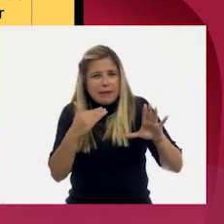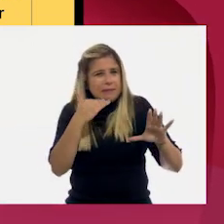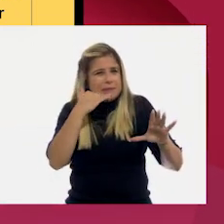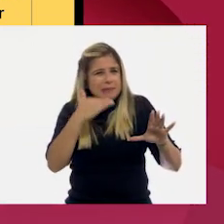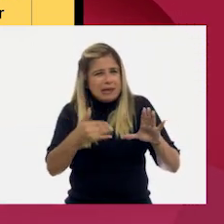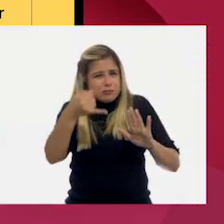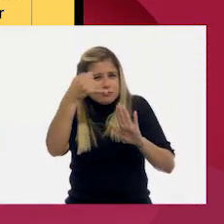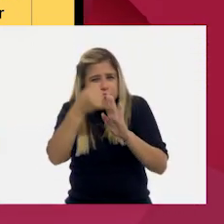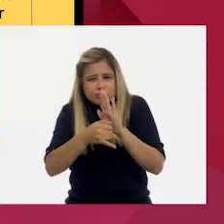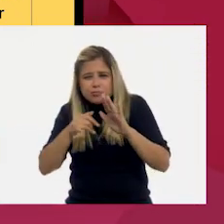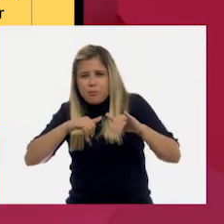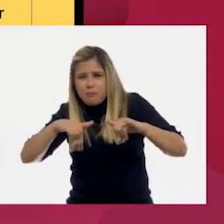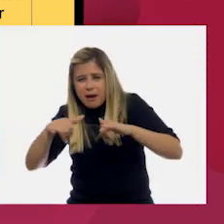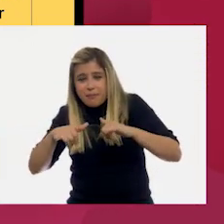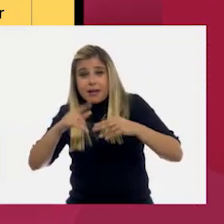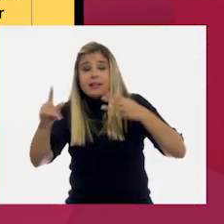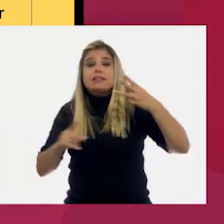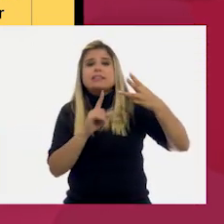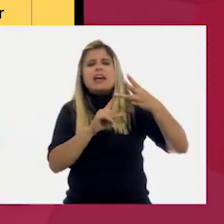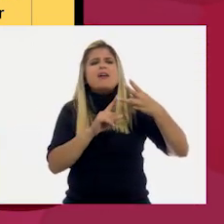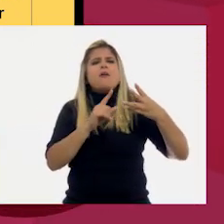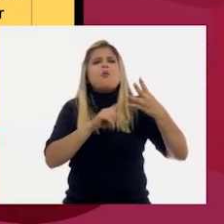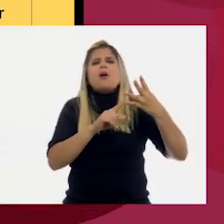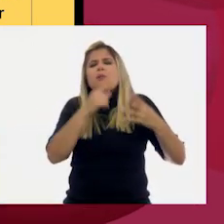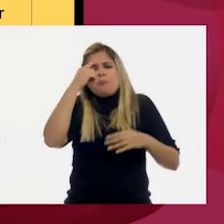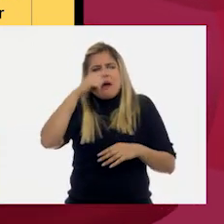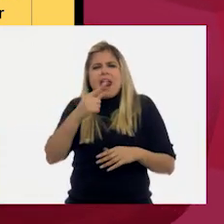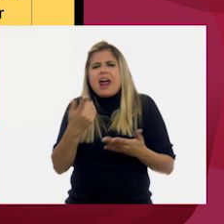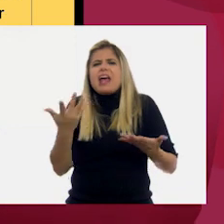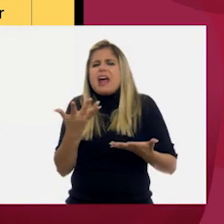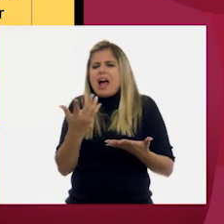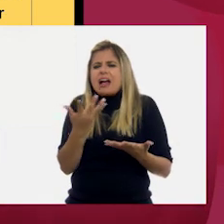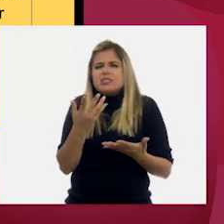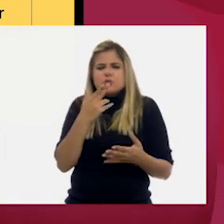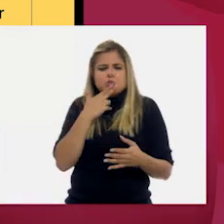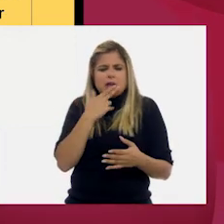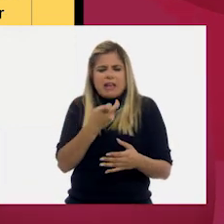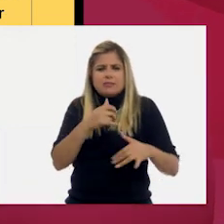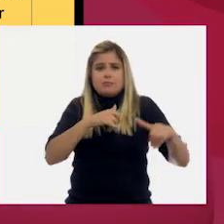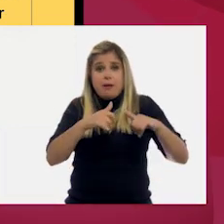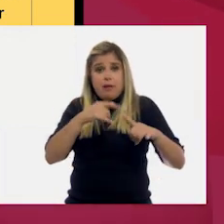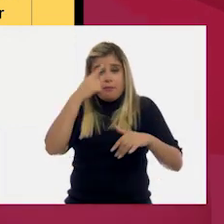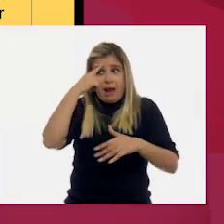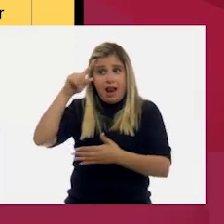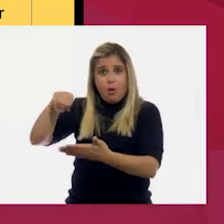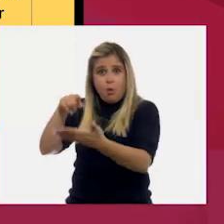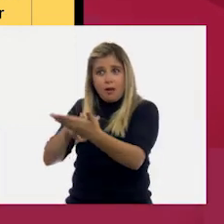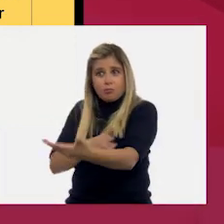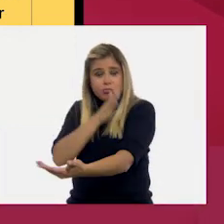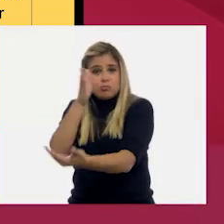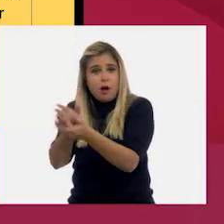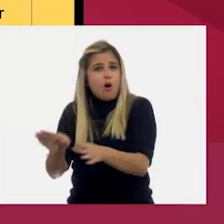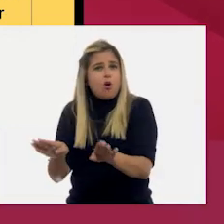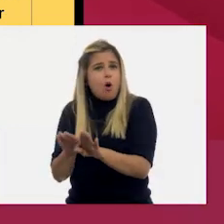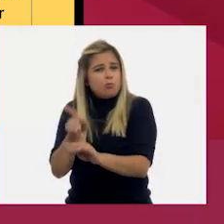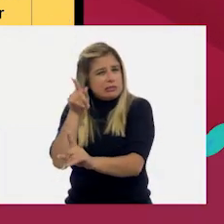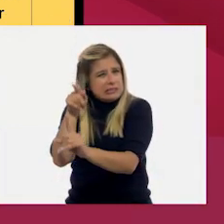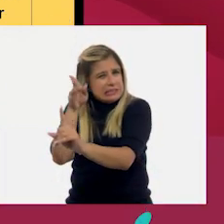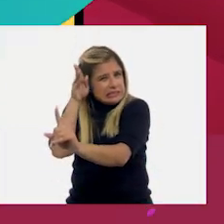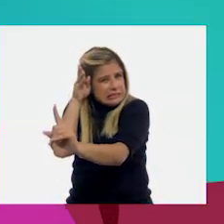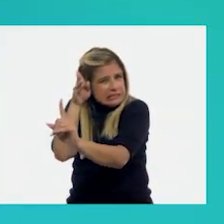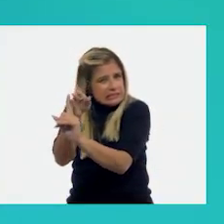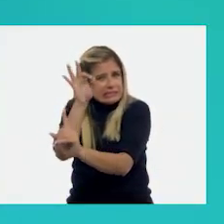cuenta para qué se está revisando el croquis, para conocer el lugar o bien para saber cómo llegar a un lugar